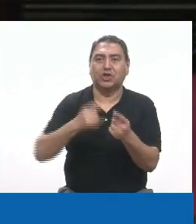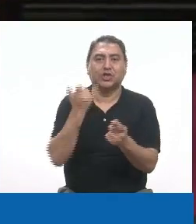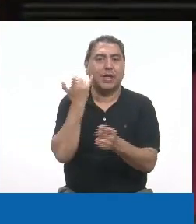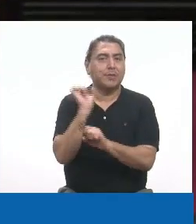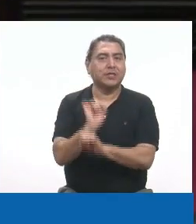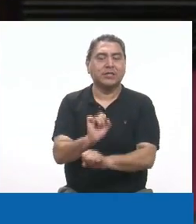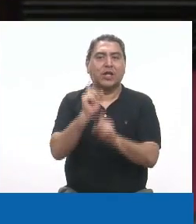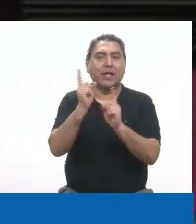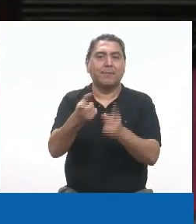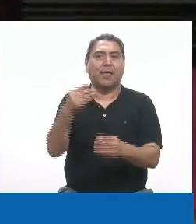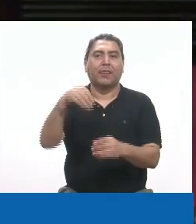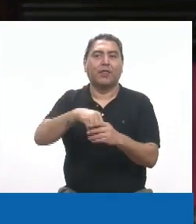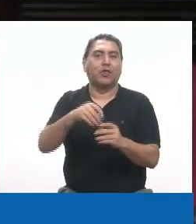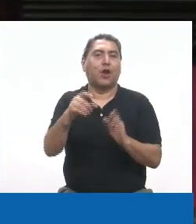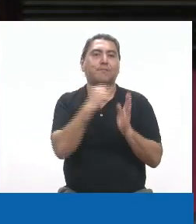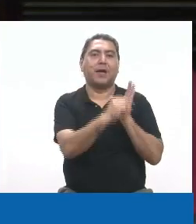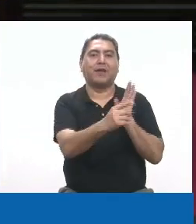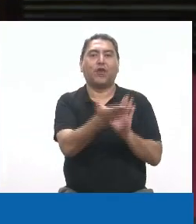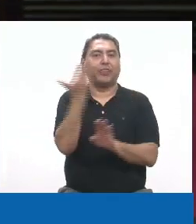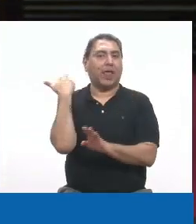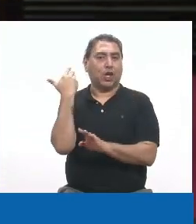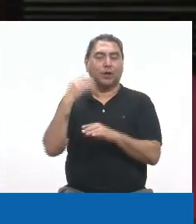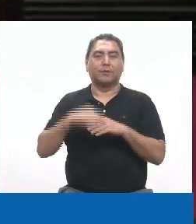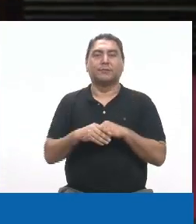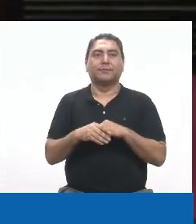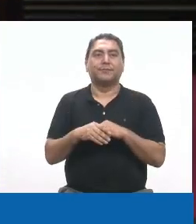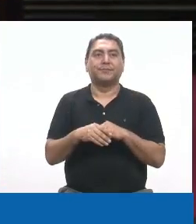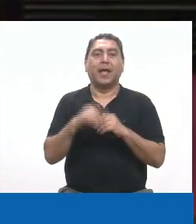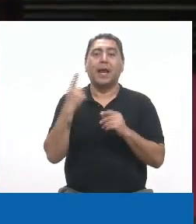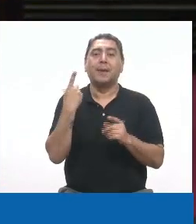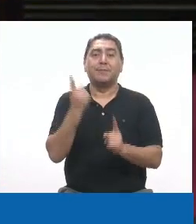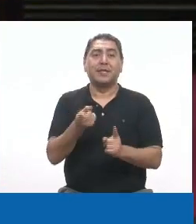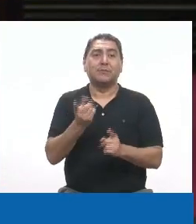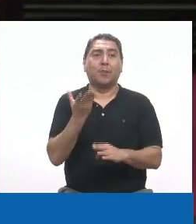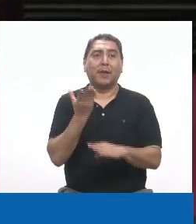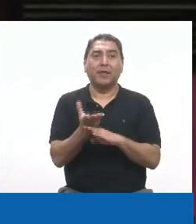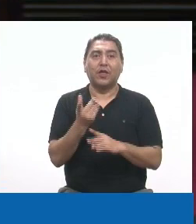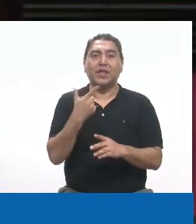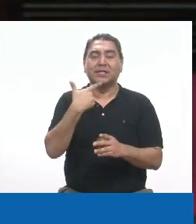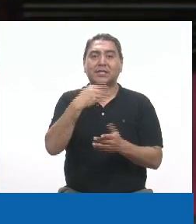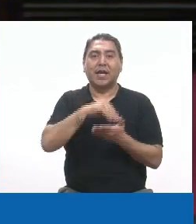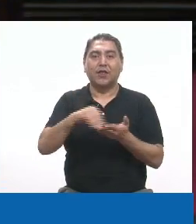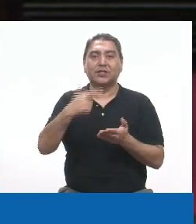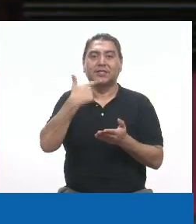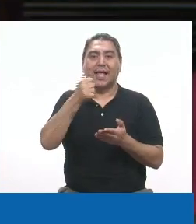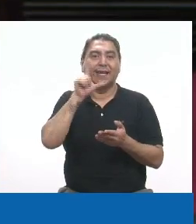determinados en el párrafo anterior, que es el pedido del senador Salinas.